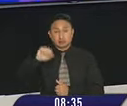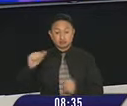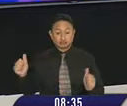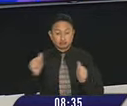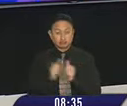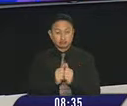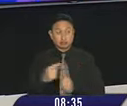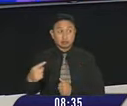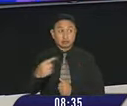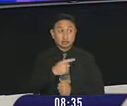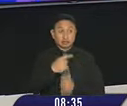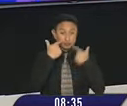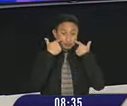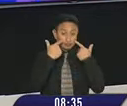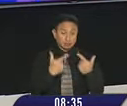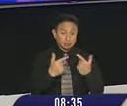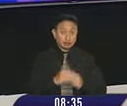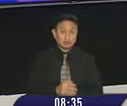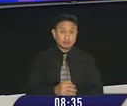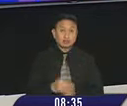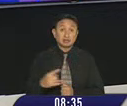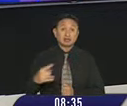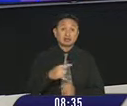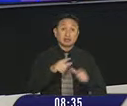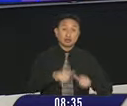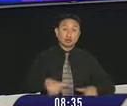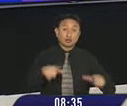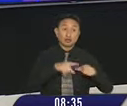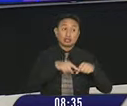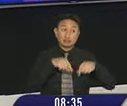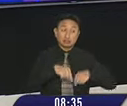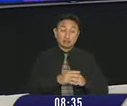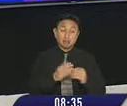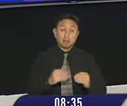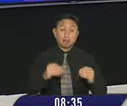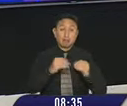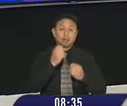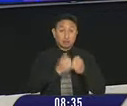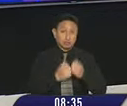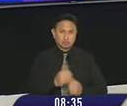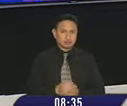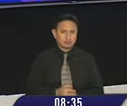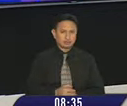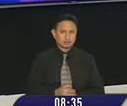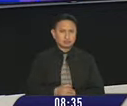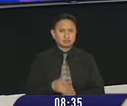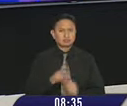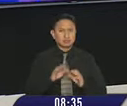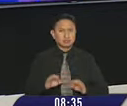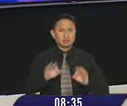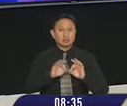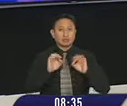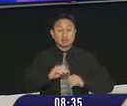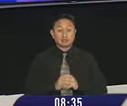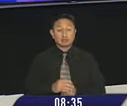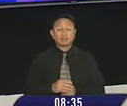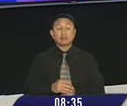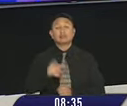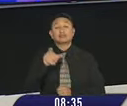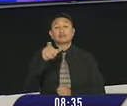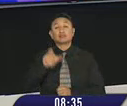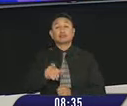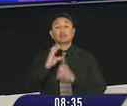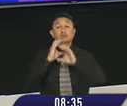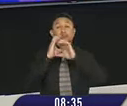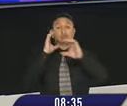los que tienen que precautelar que en ese punto no exista mayor incidencia. Y además tomemos en cuenta que los señores buceros, vimos en la